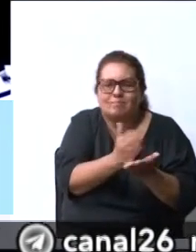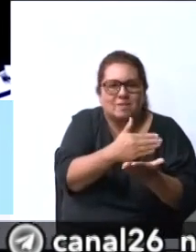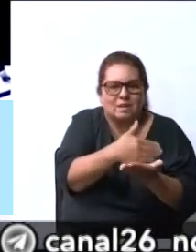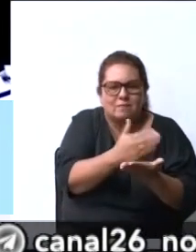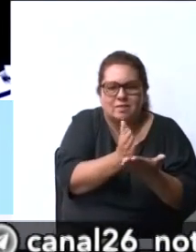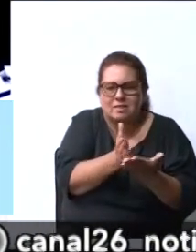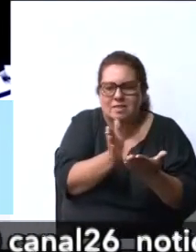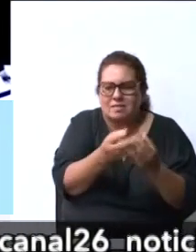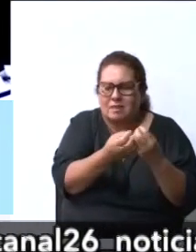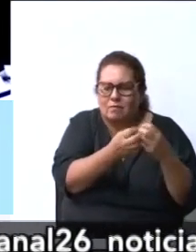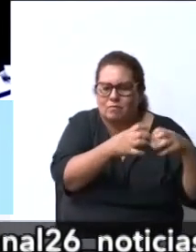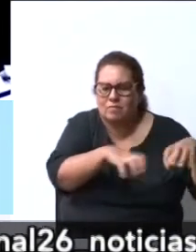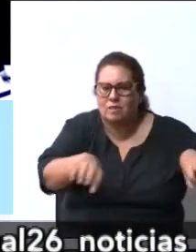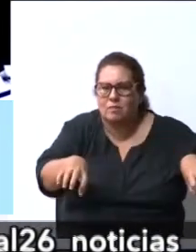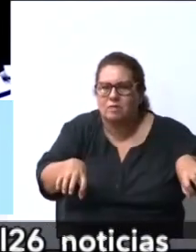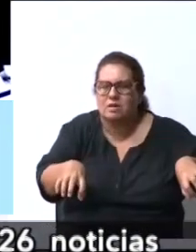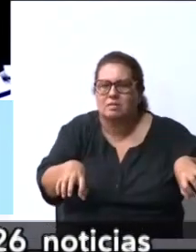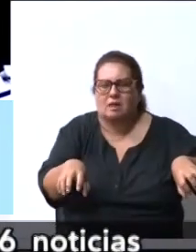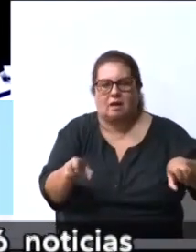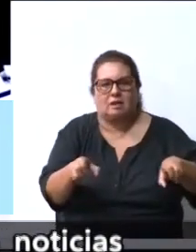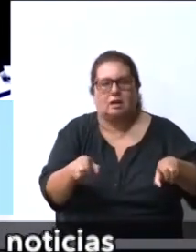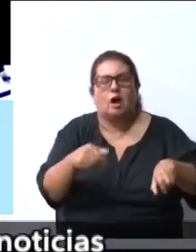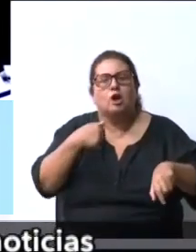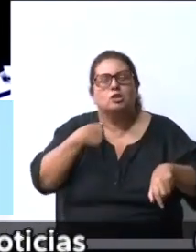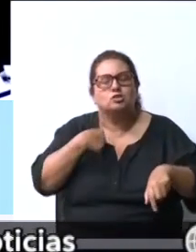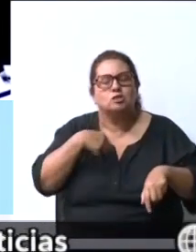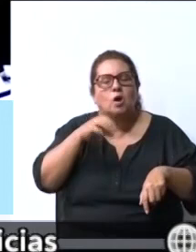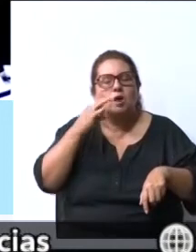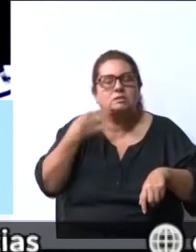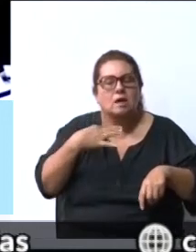Y fundamentalmente, una ciudad donde hay futuro.